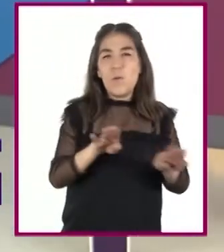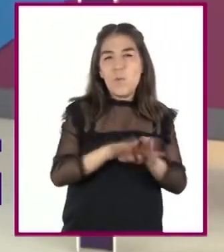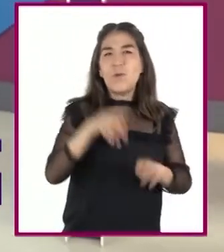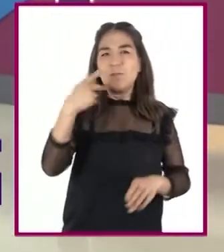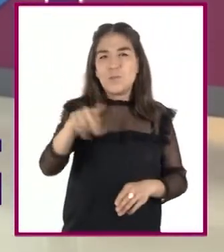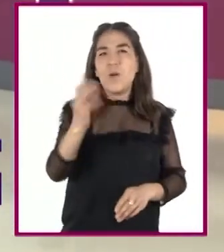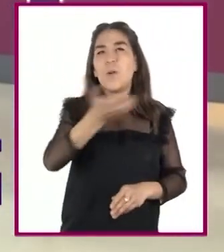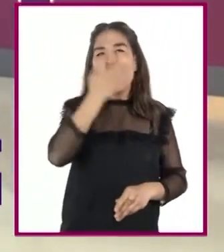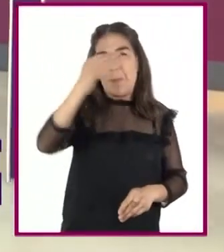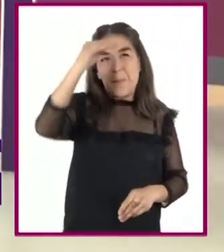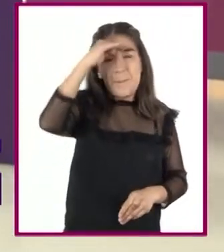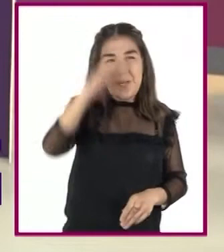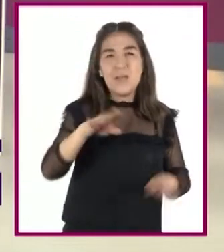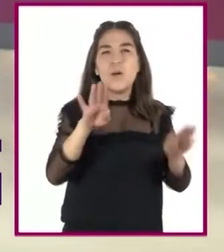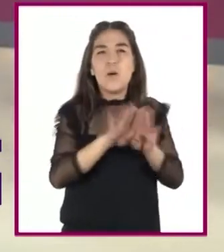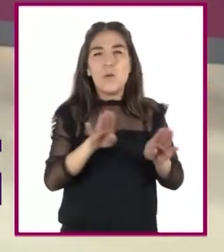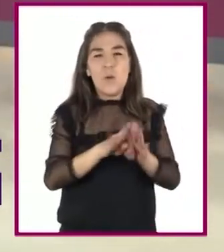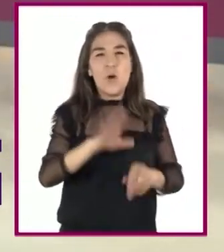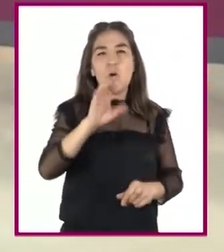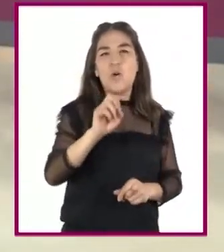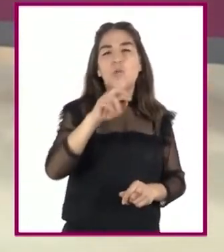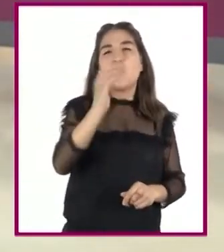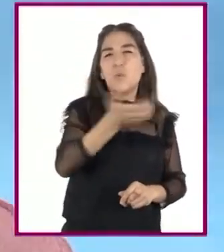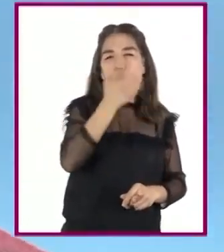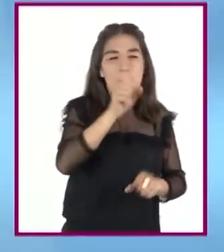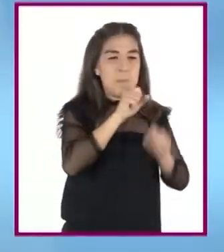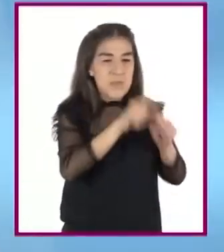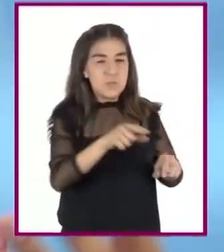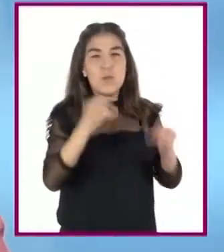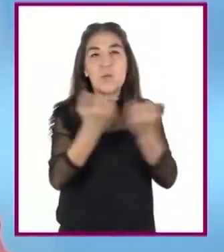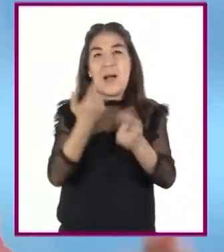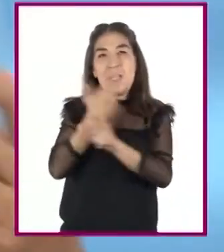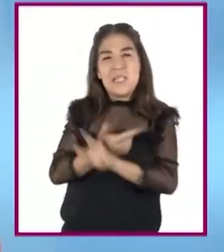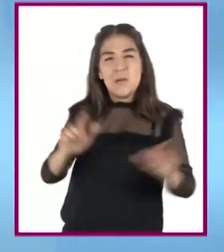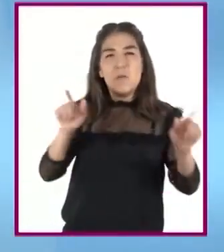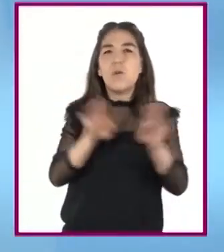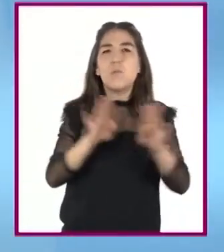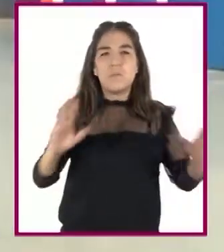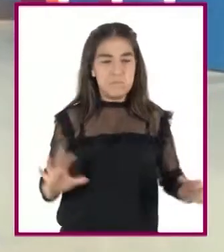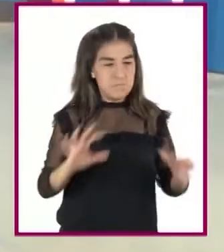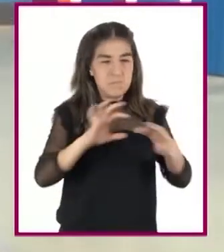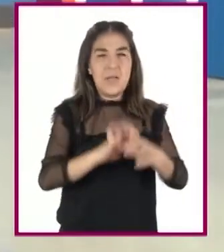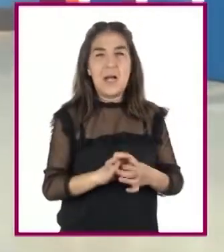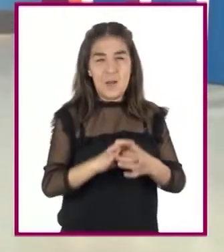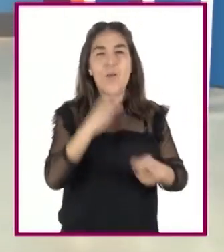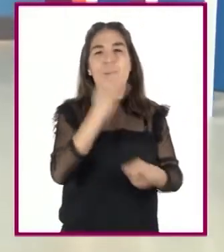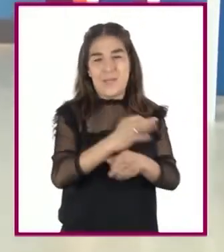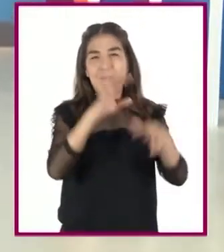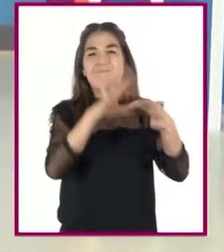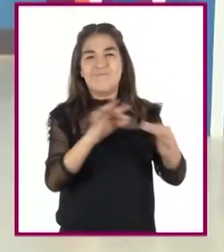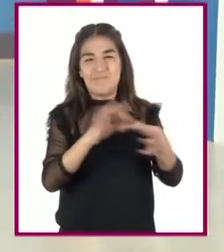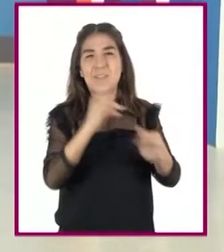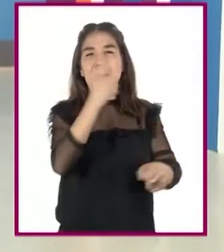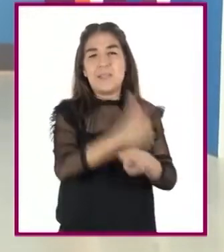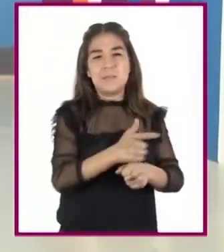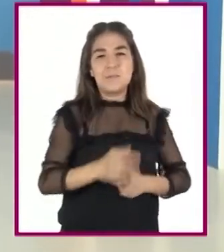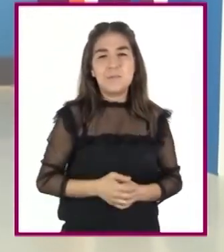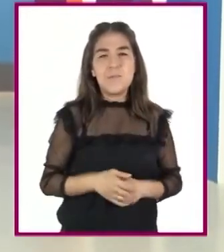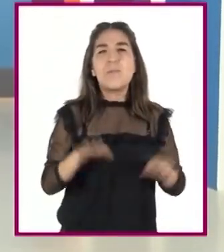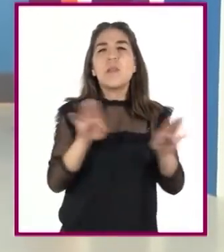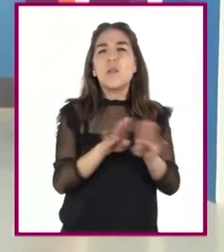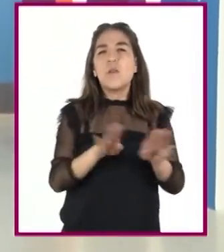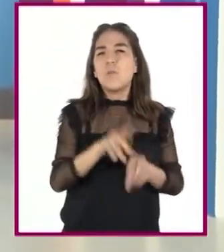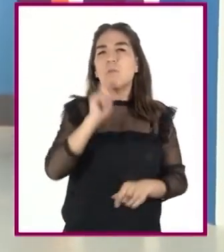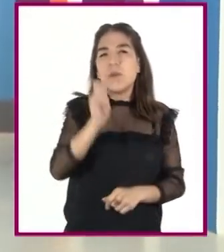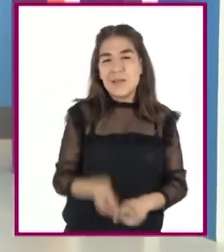liberal, el nacionalismo fuera una idea compartida? Descubrámoslo. En buena medida, esto se